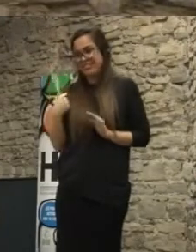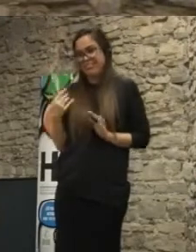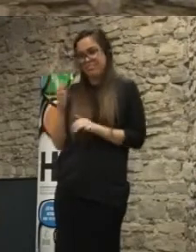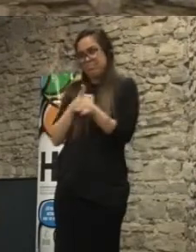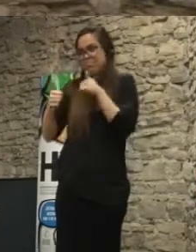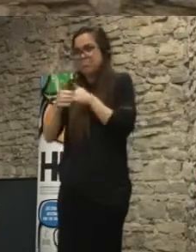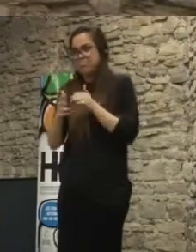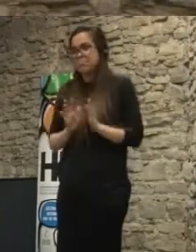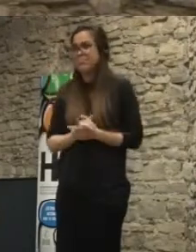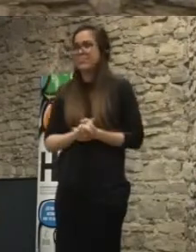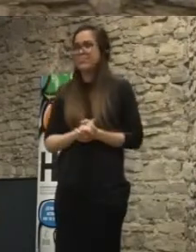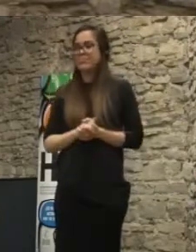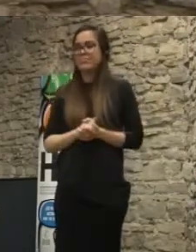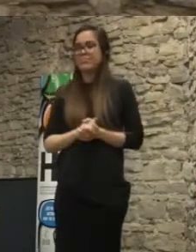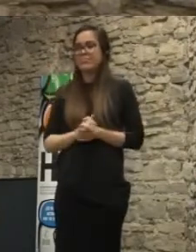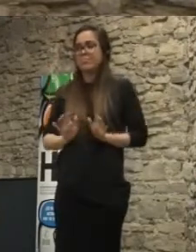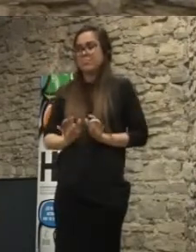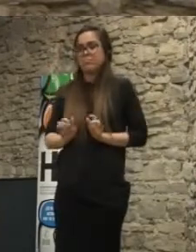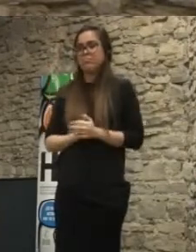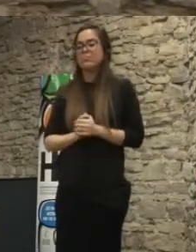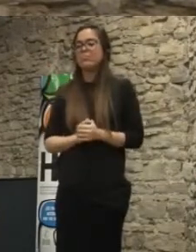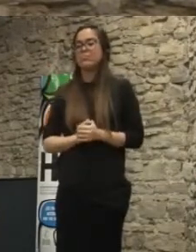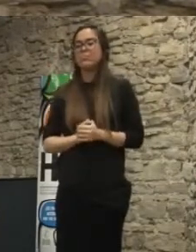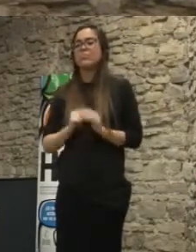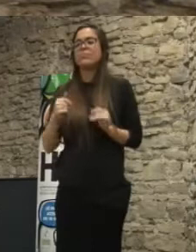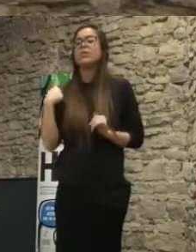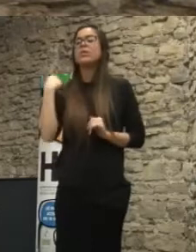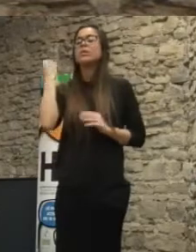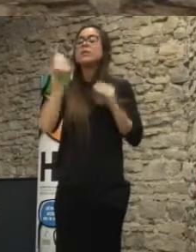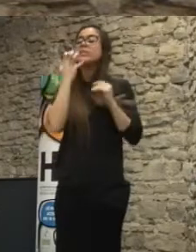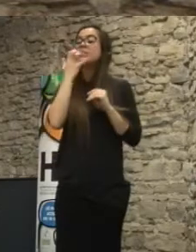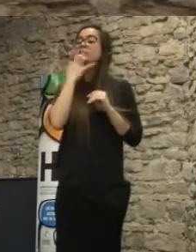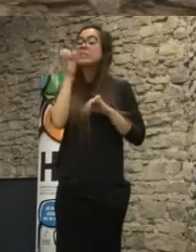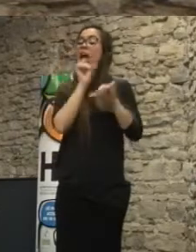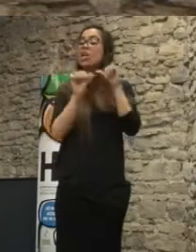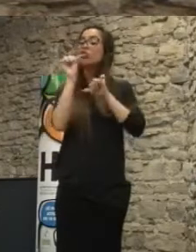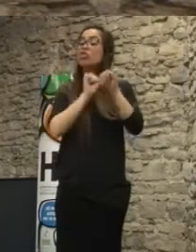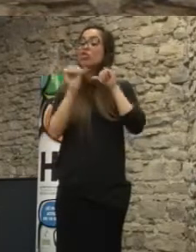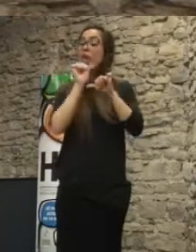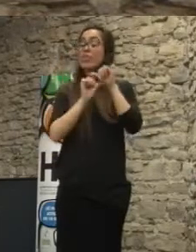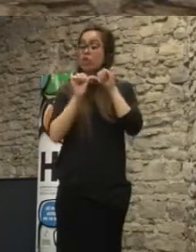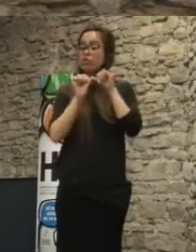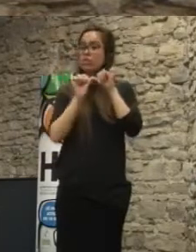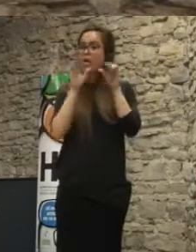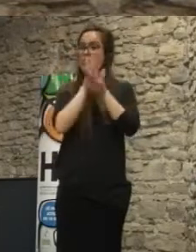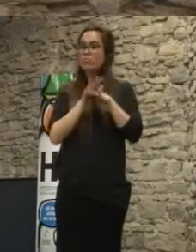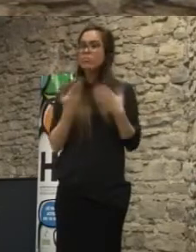Si decíamos que las asociaciones forman parte de la columna vertebral de la sociedad democrática, pues nos tenemos que aplicar el cuento desde